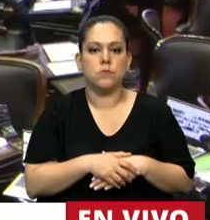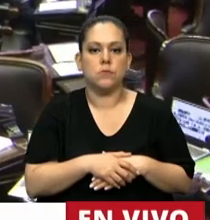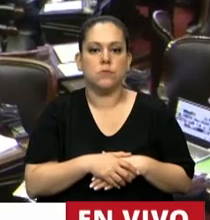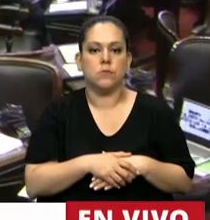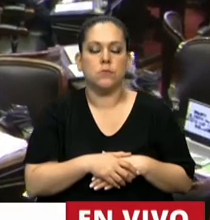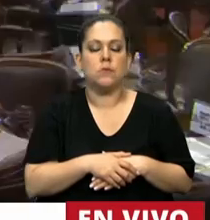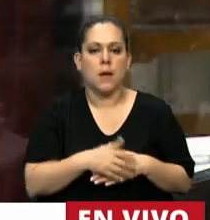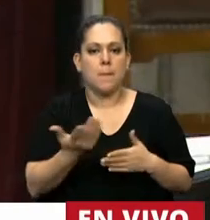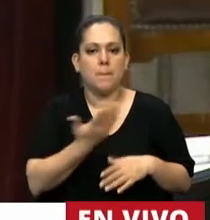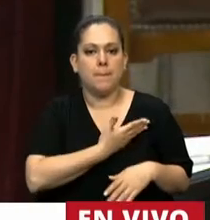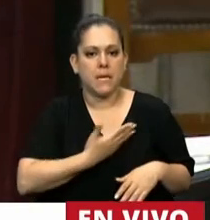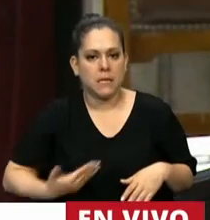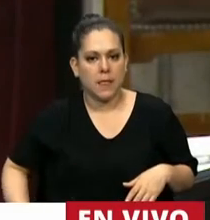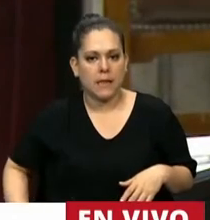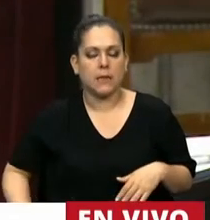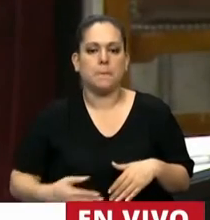presidente